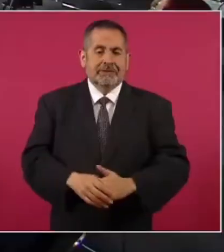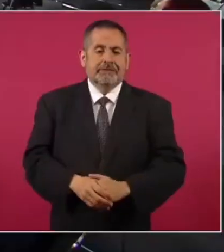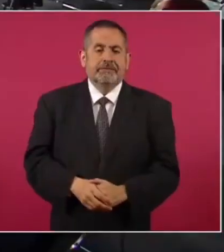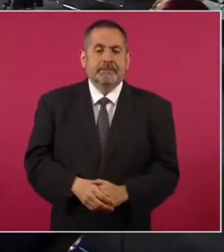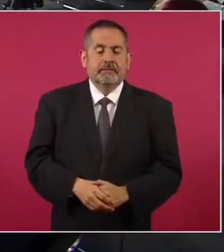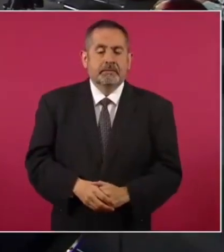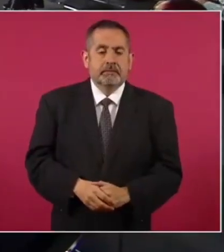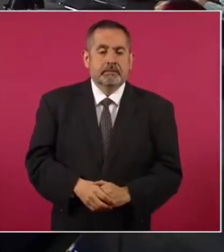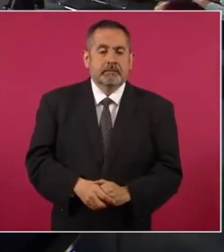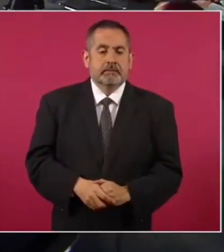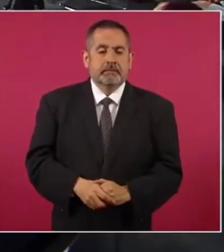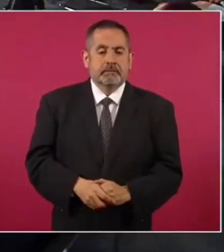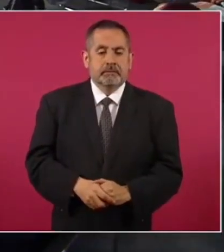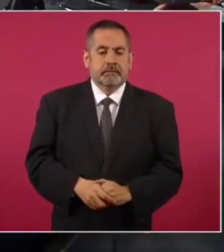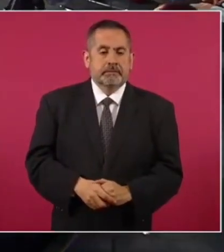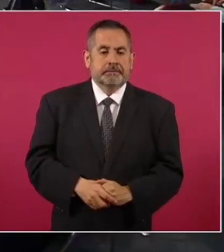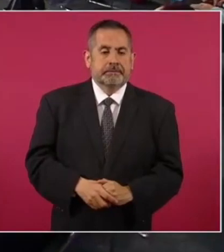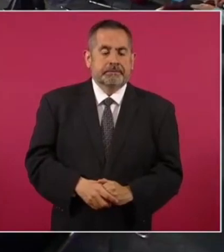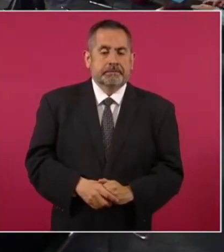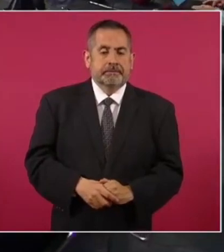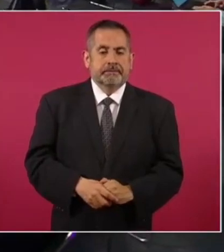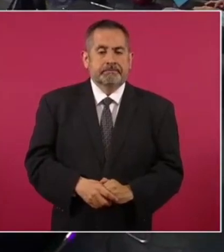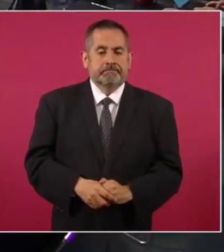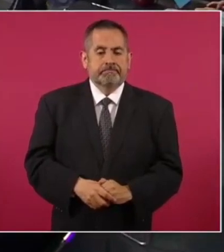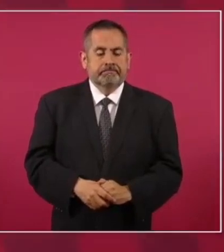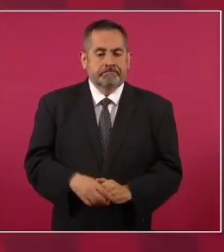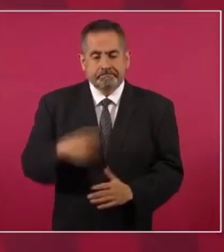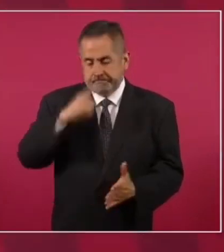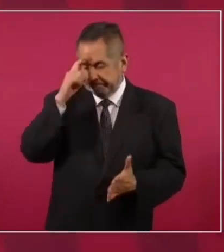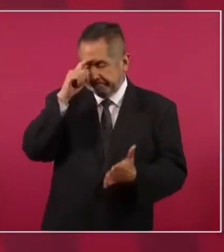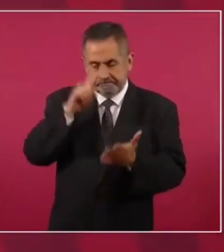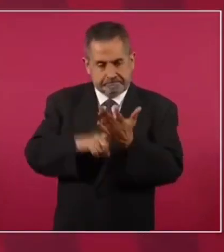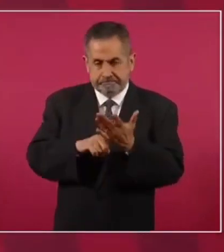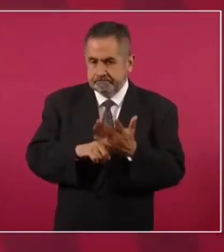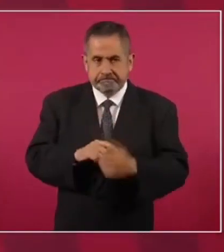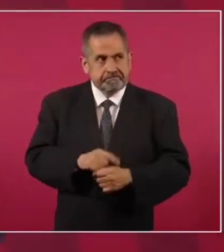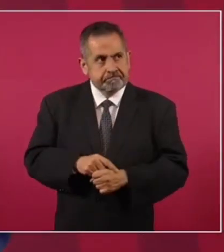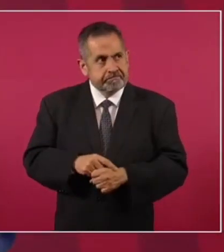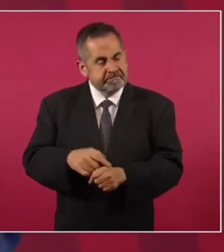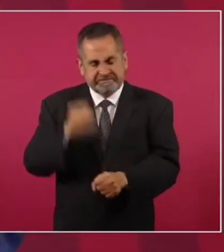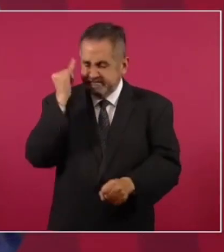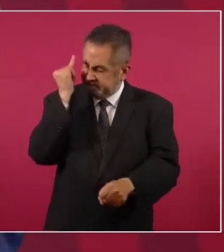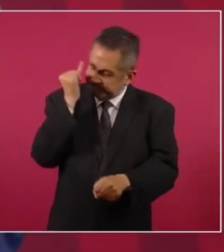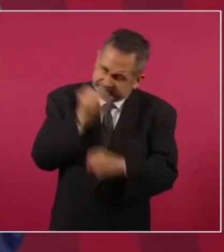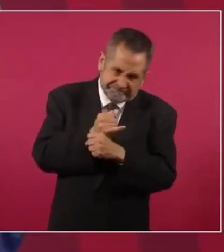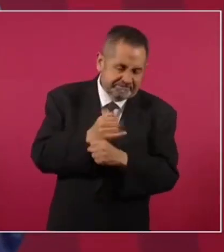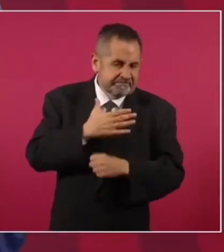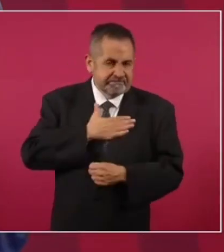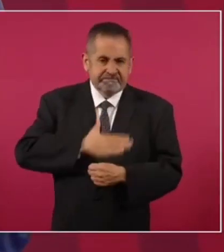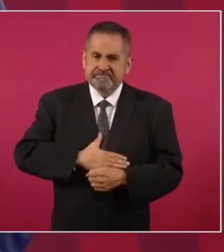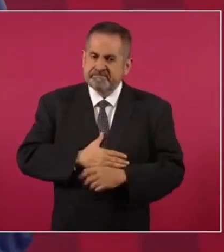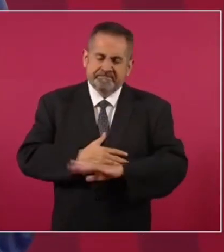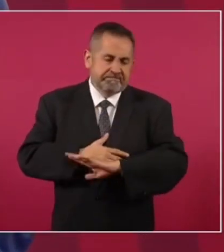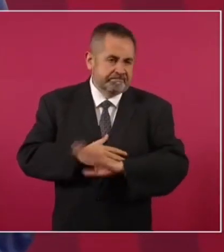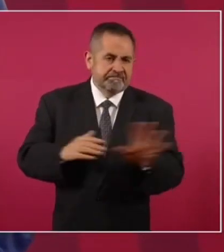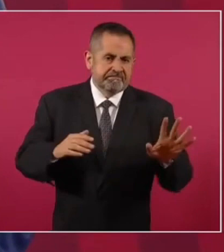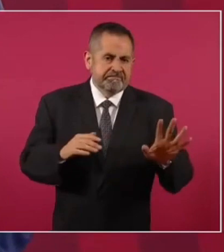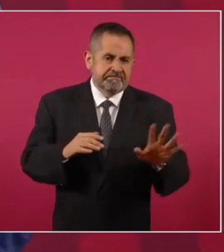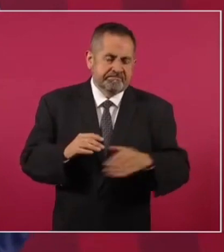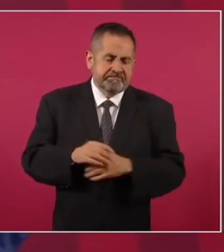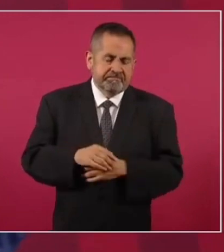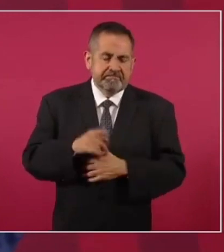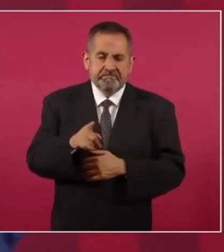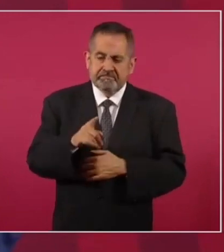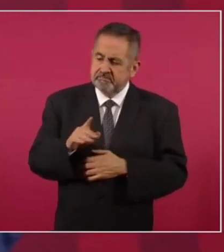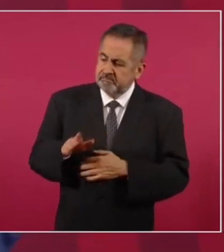Bueno, yo creo que es una infamia lo que se ha venido haciendo